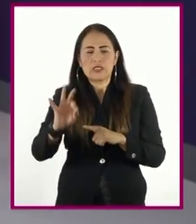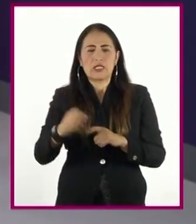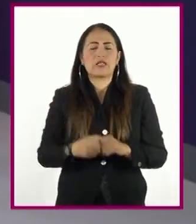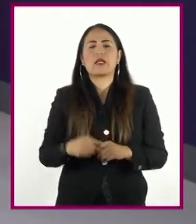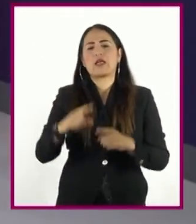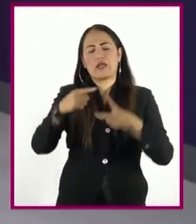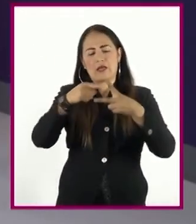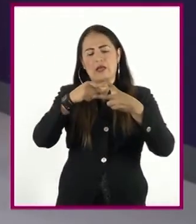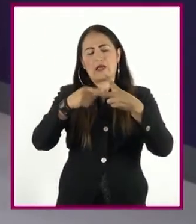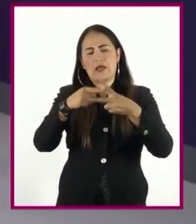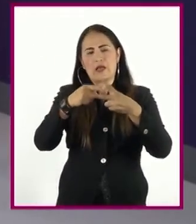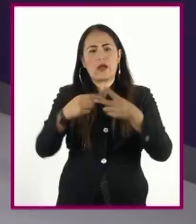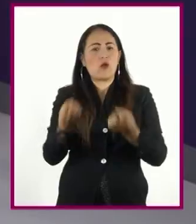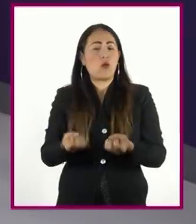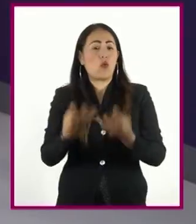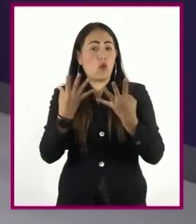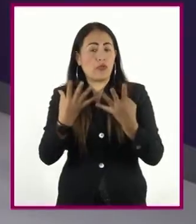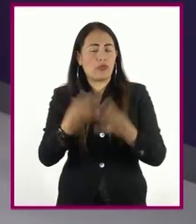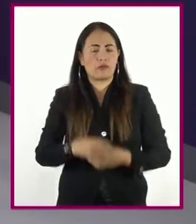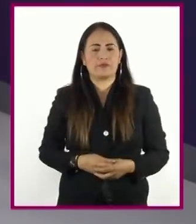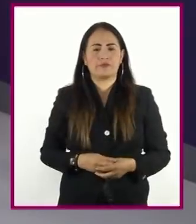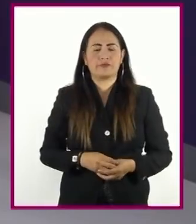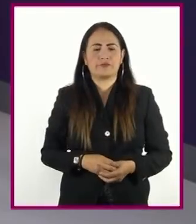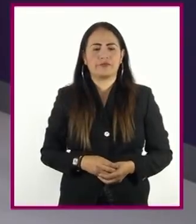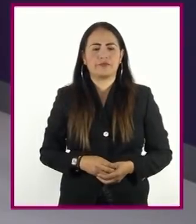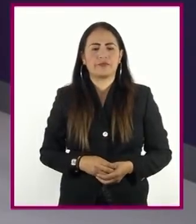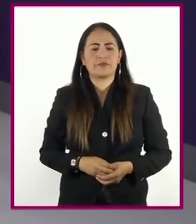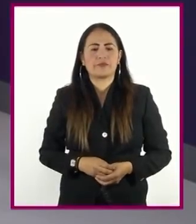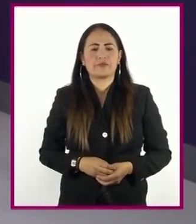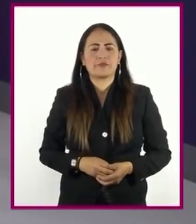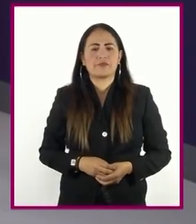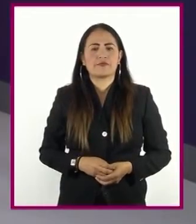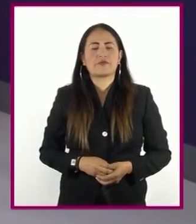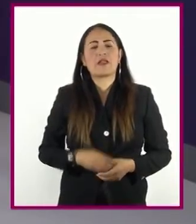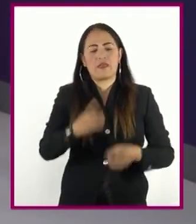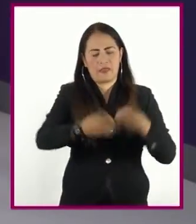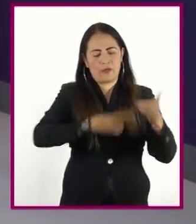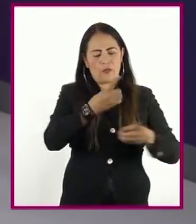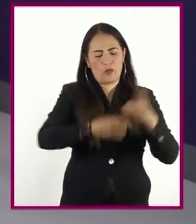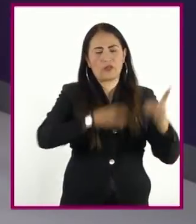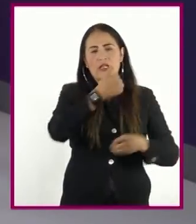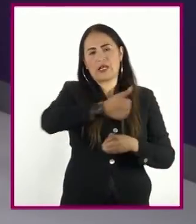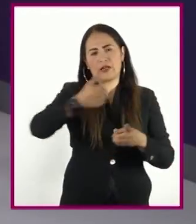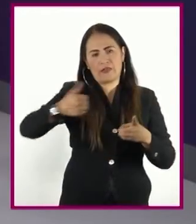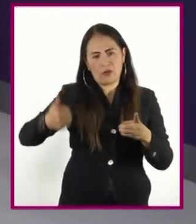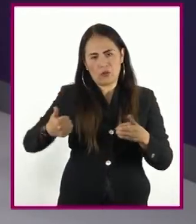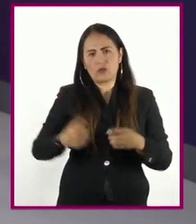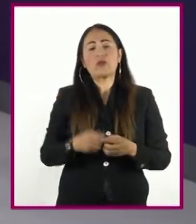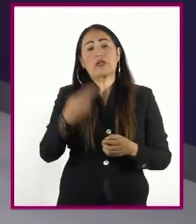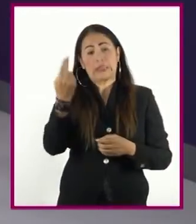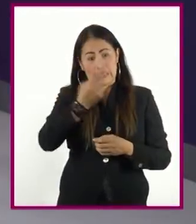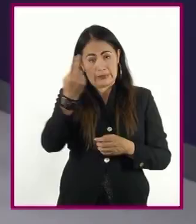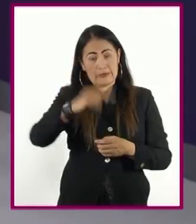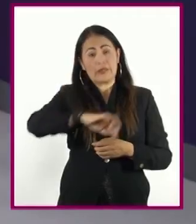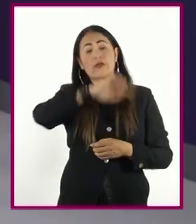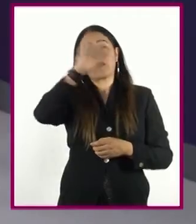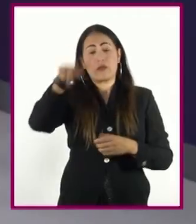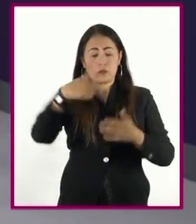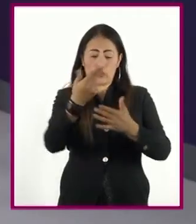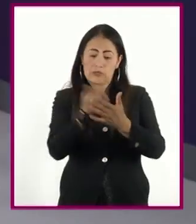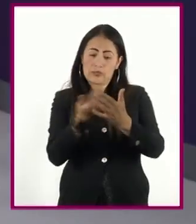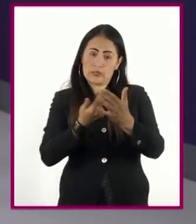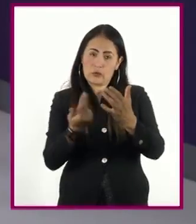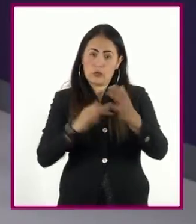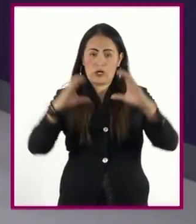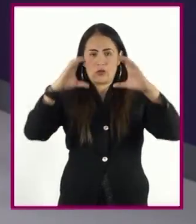del ángulo central del sector, que corresponderá a cada deporte y serán necesarios para trazar y representar